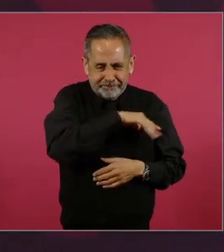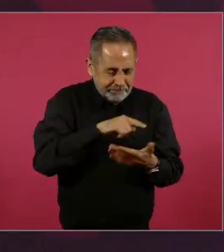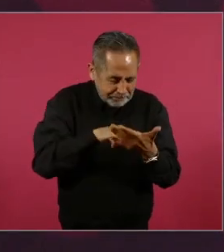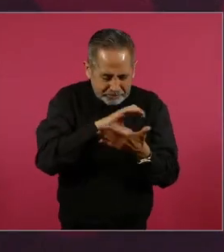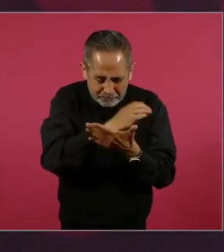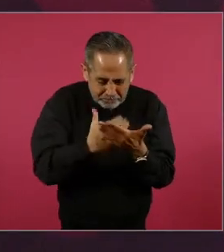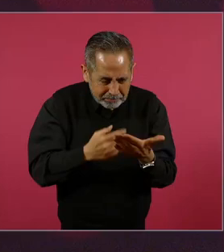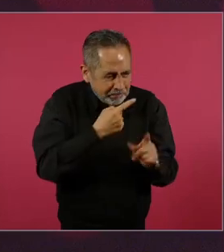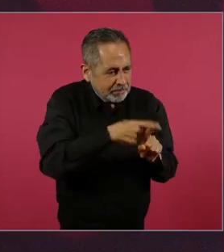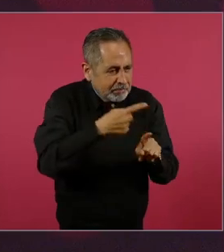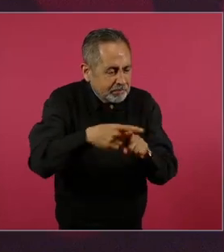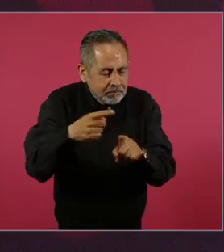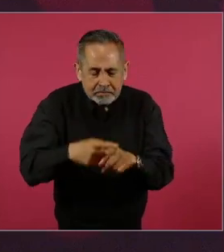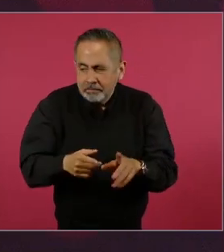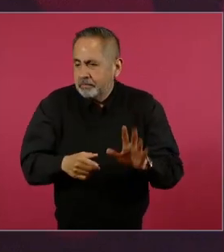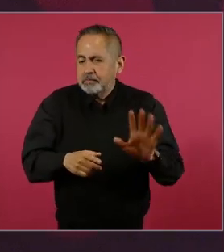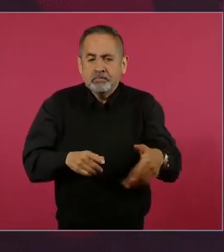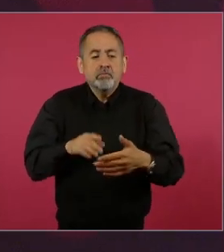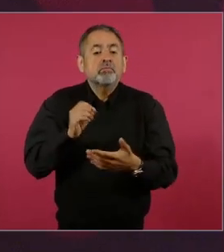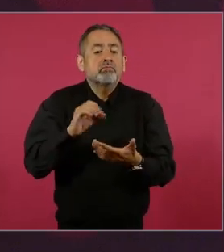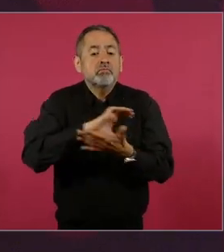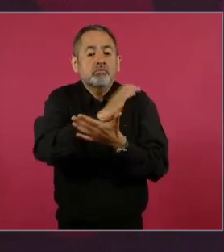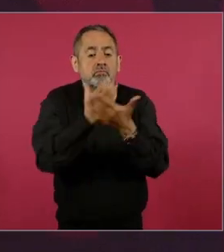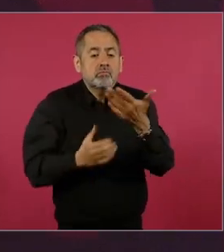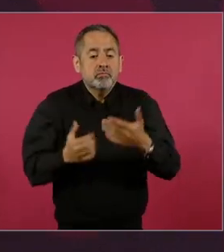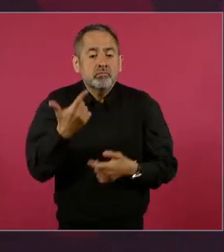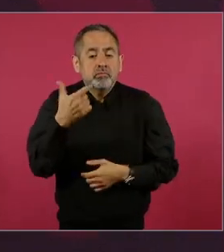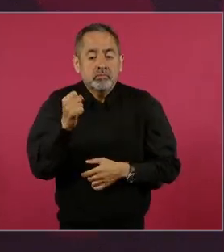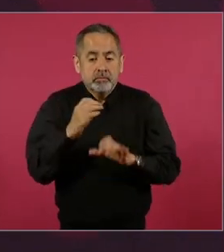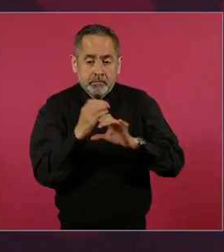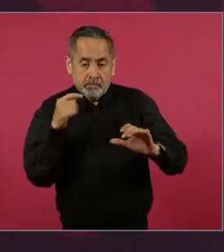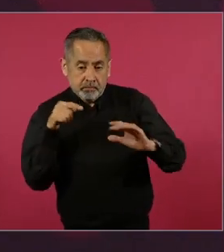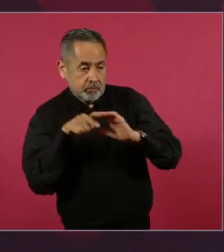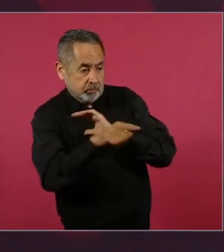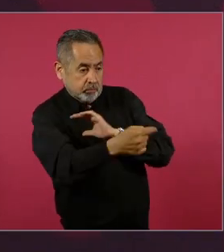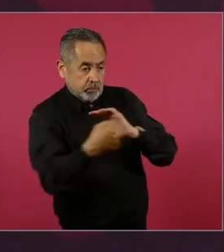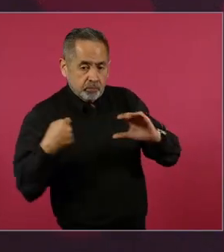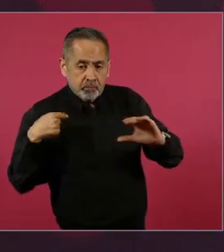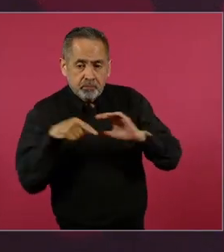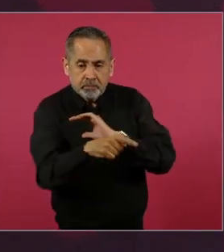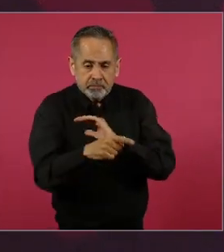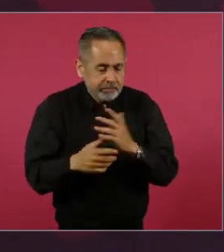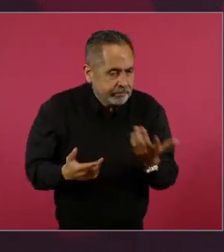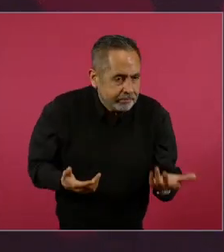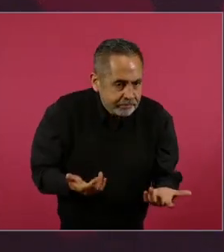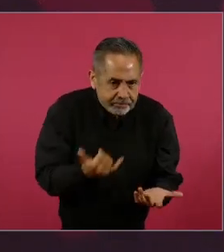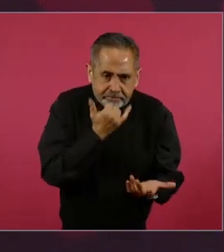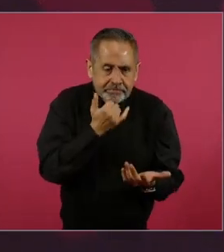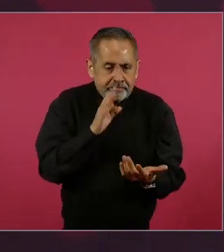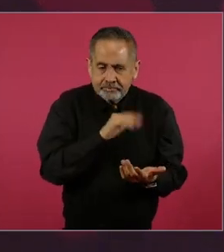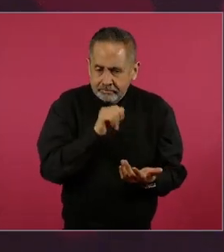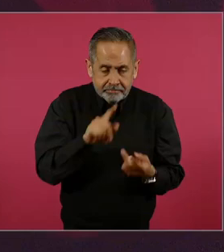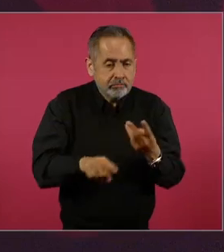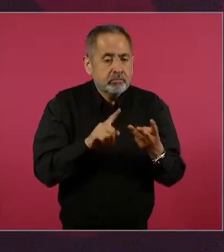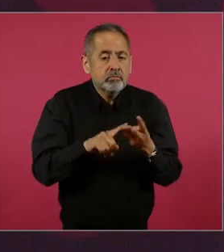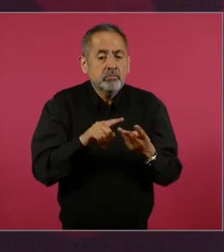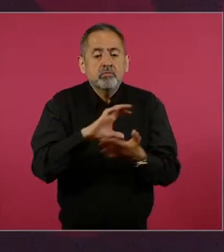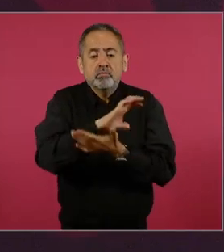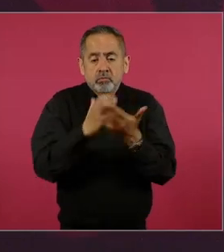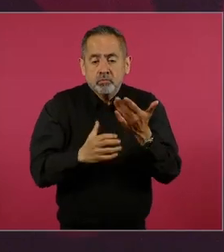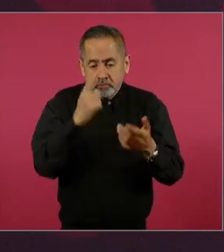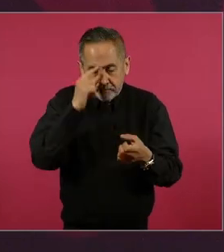los contratos de los gasoductos, los contratos de